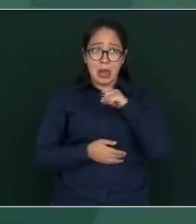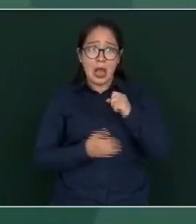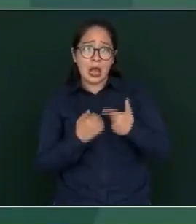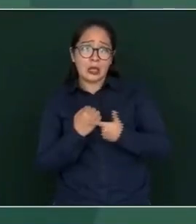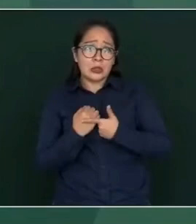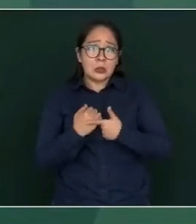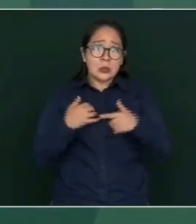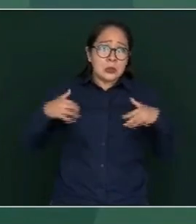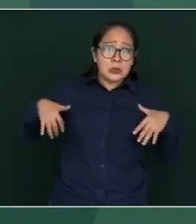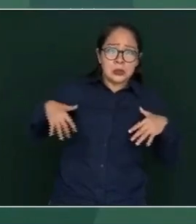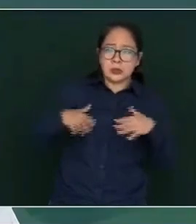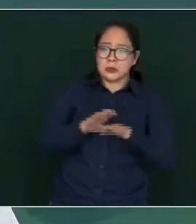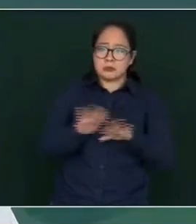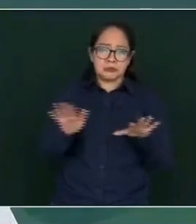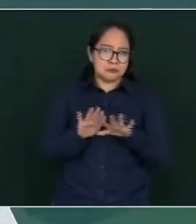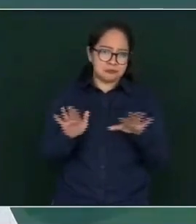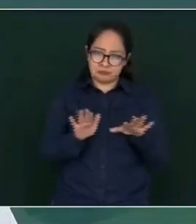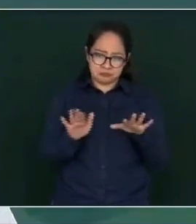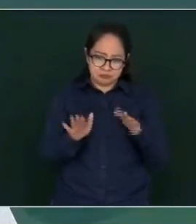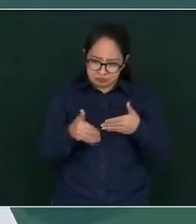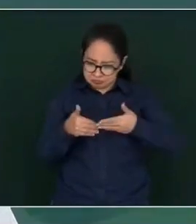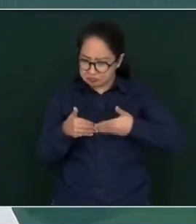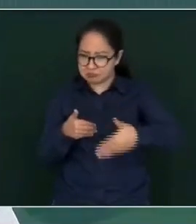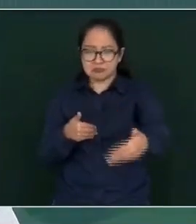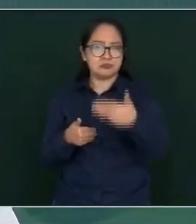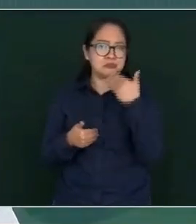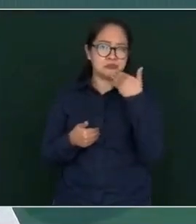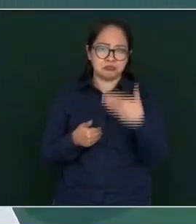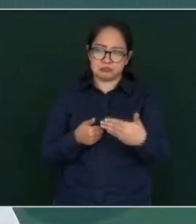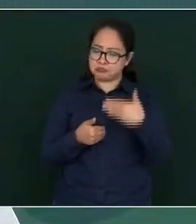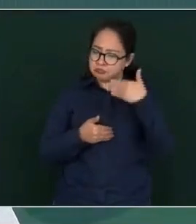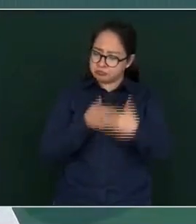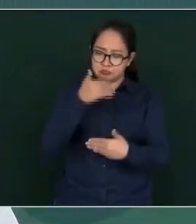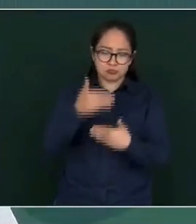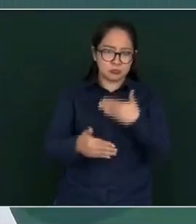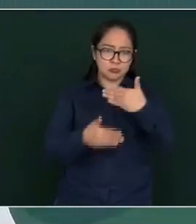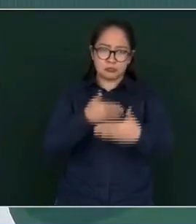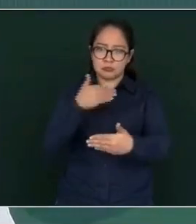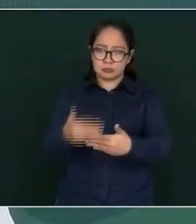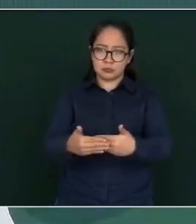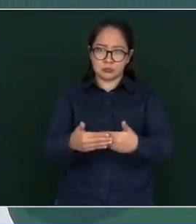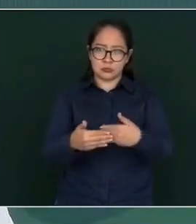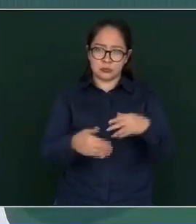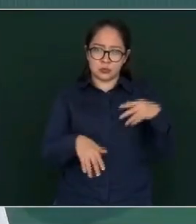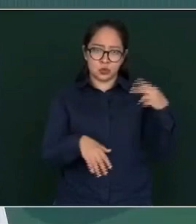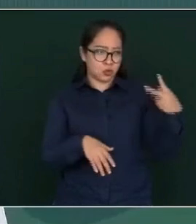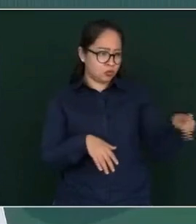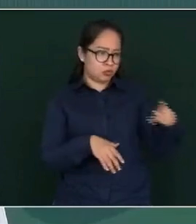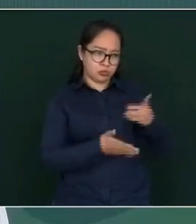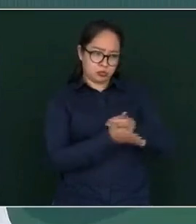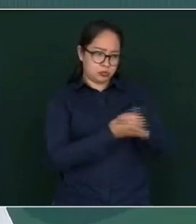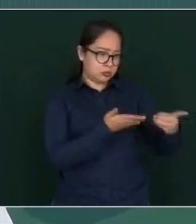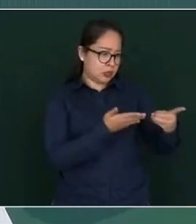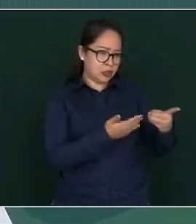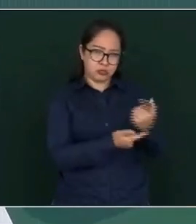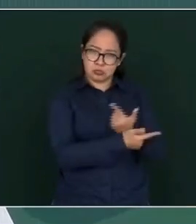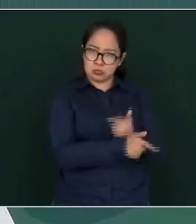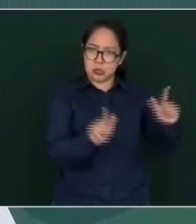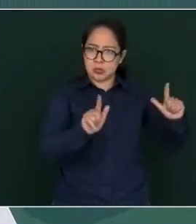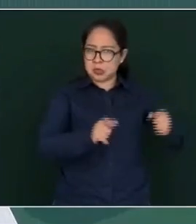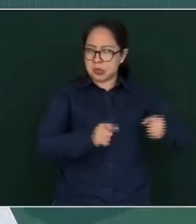Vamos hacia adelante. Y tienen todo el derecho de manifestarse, de expresarse. Eso es la